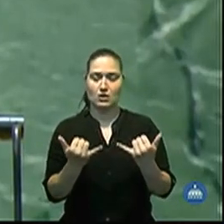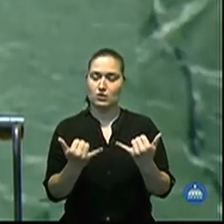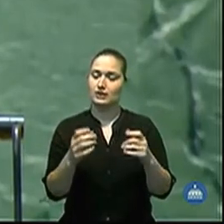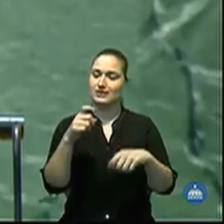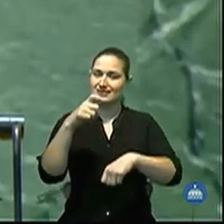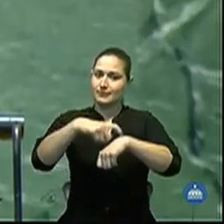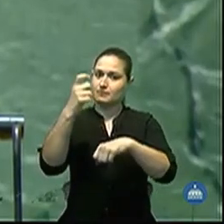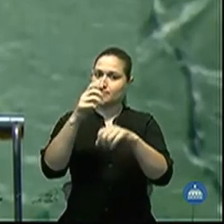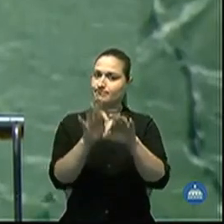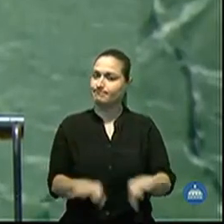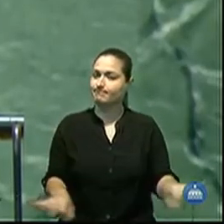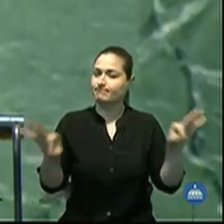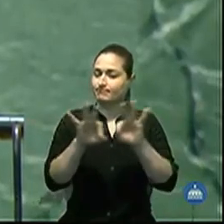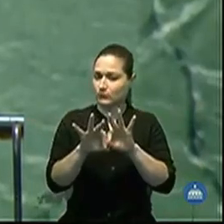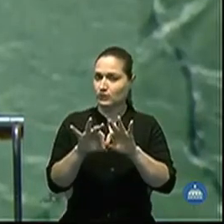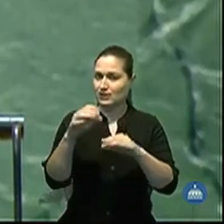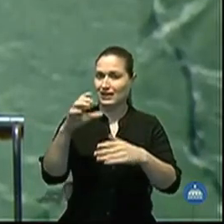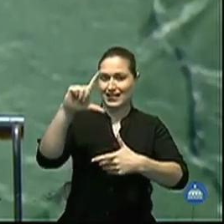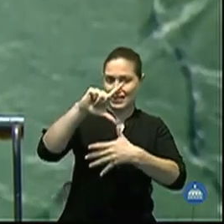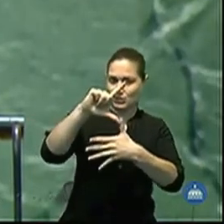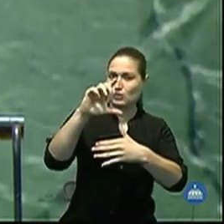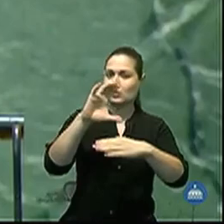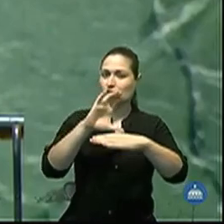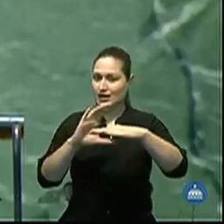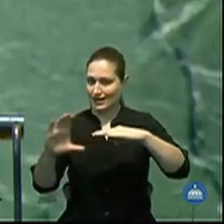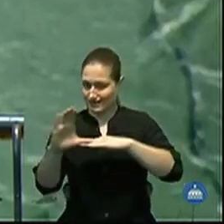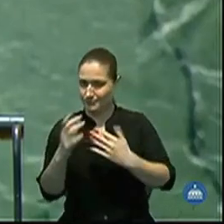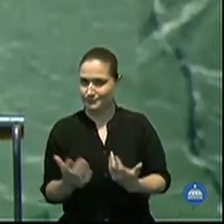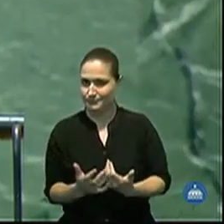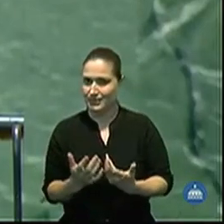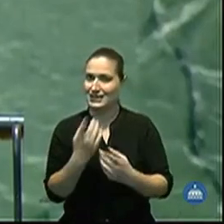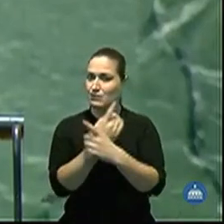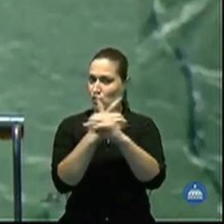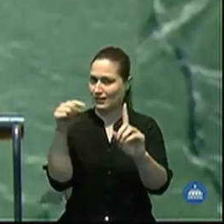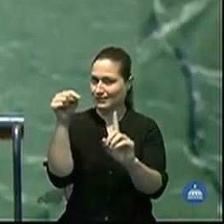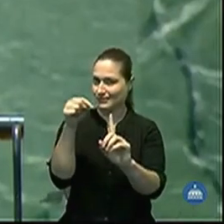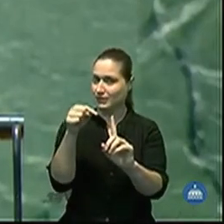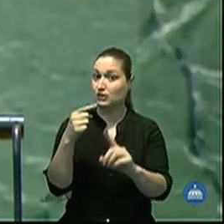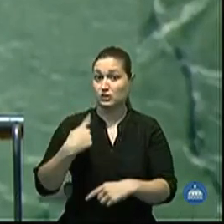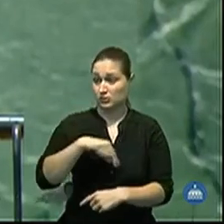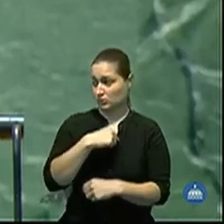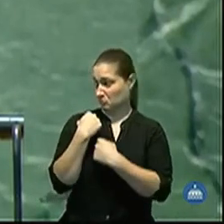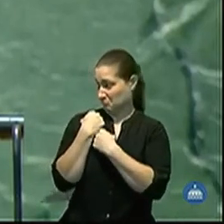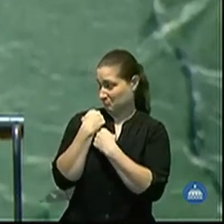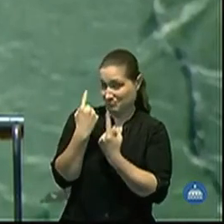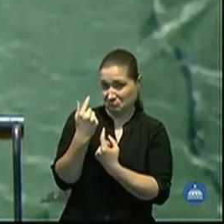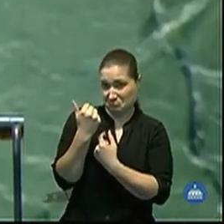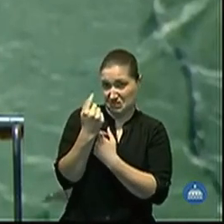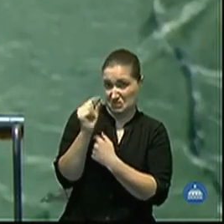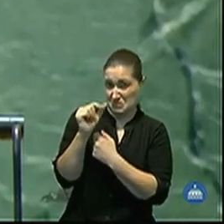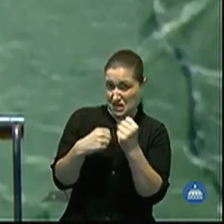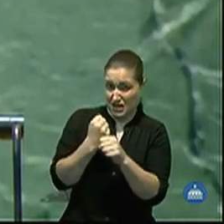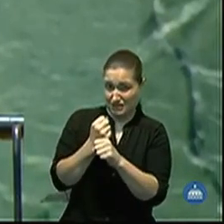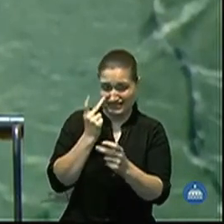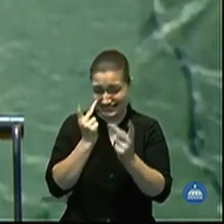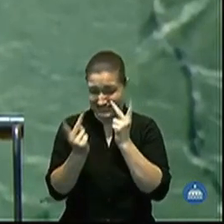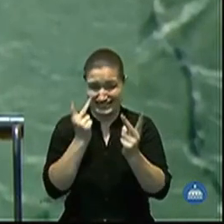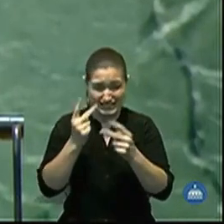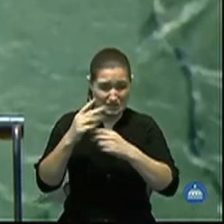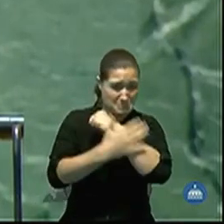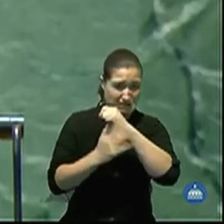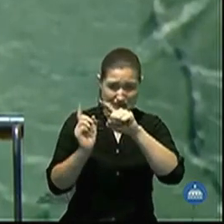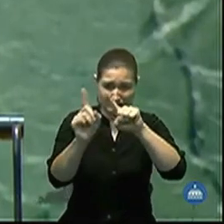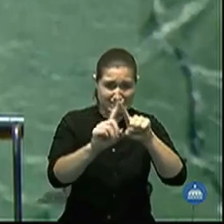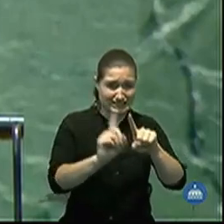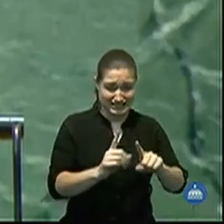América Latina y el Caribe. En las últimas décadas hemos sido testigos de un preocupante deterioro en la calidad y el apoyo a los